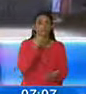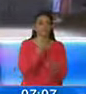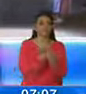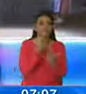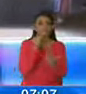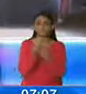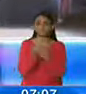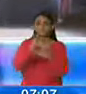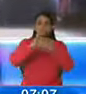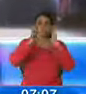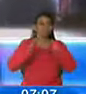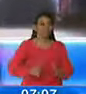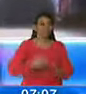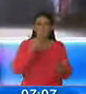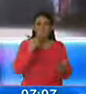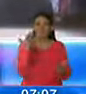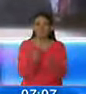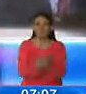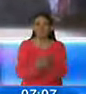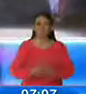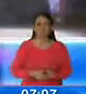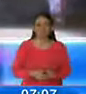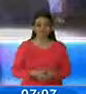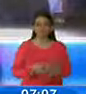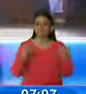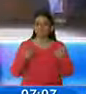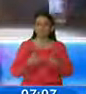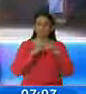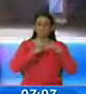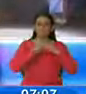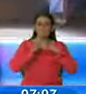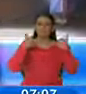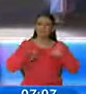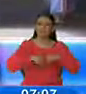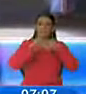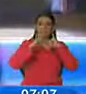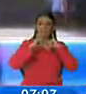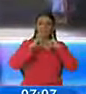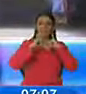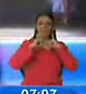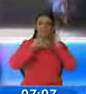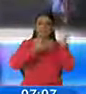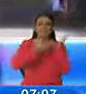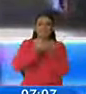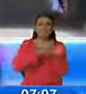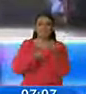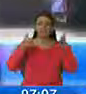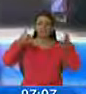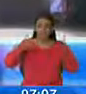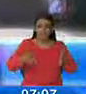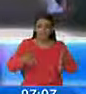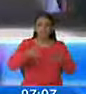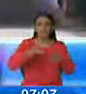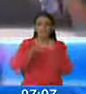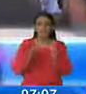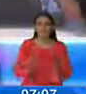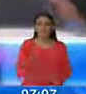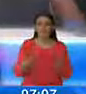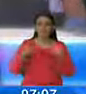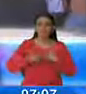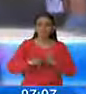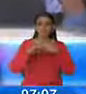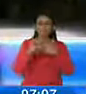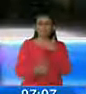pueblo ecuatoriano. Muchas gracias. Vamos a seguir adelante, vamos a continuar sirviendo a la ciudadanía, vamos a continuar